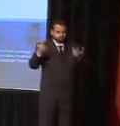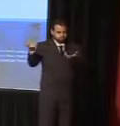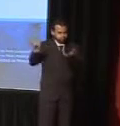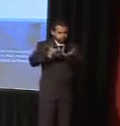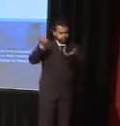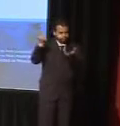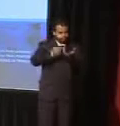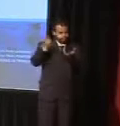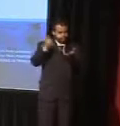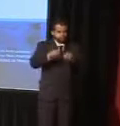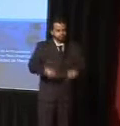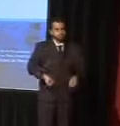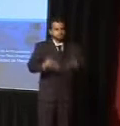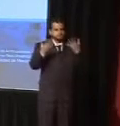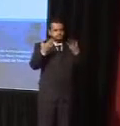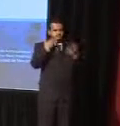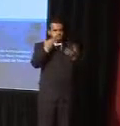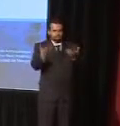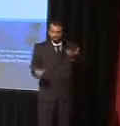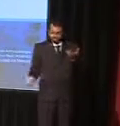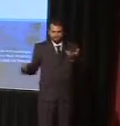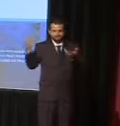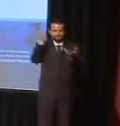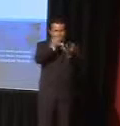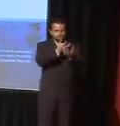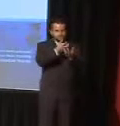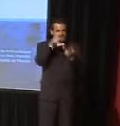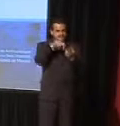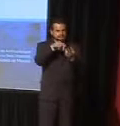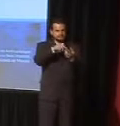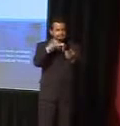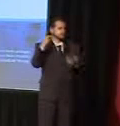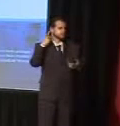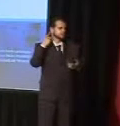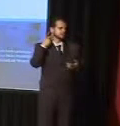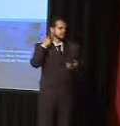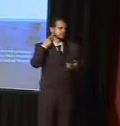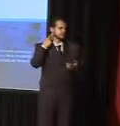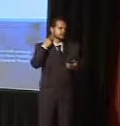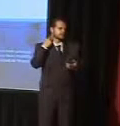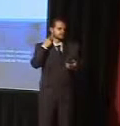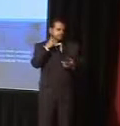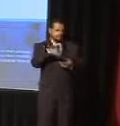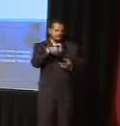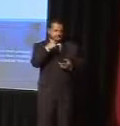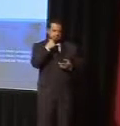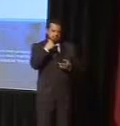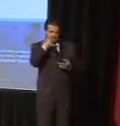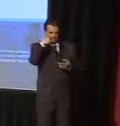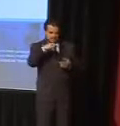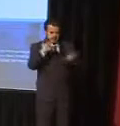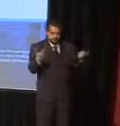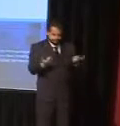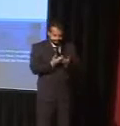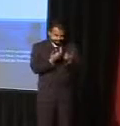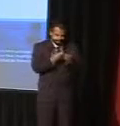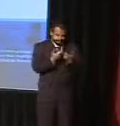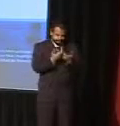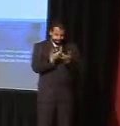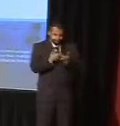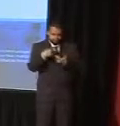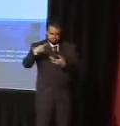están involucrando en los partidos políticos inclusive en la formación de partidos políticos propios